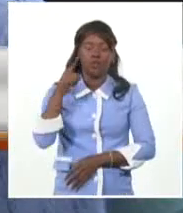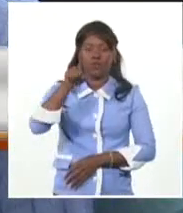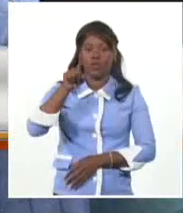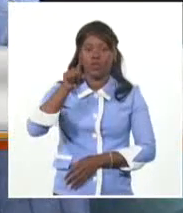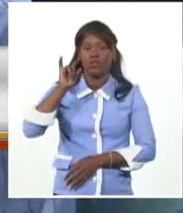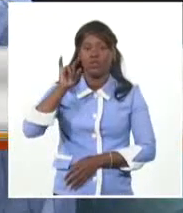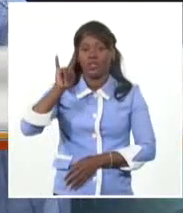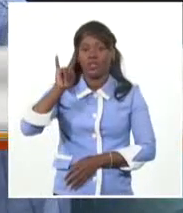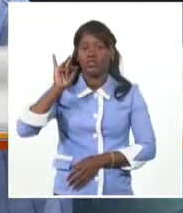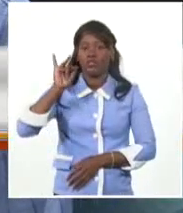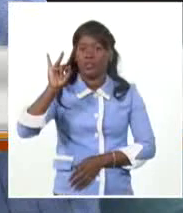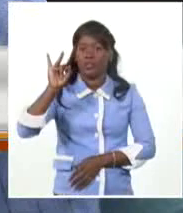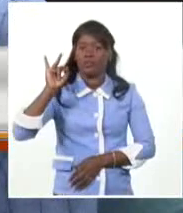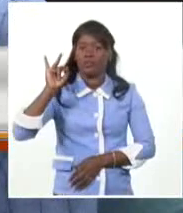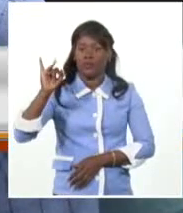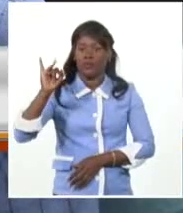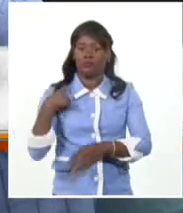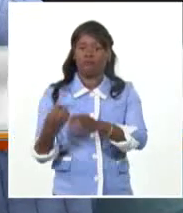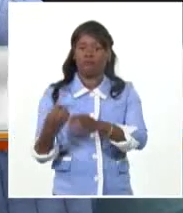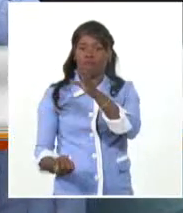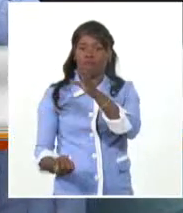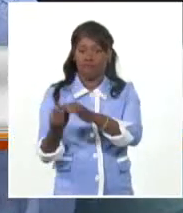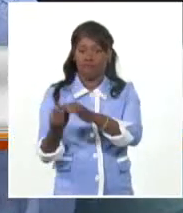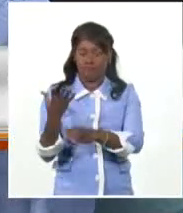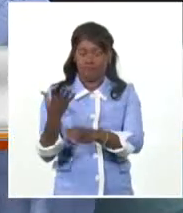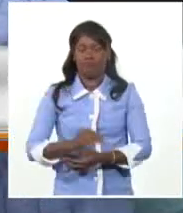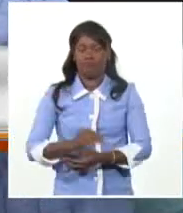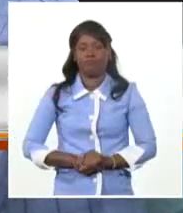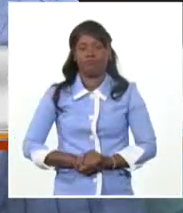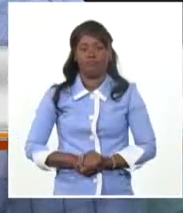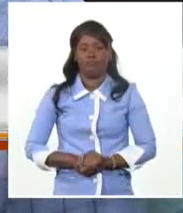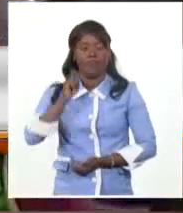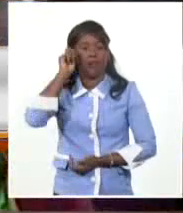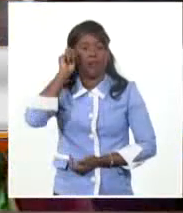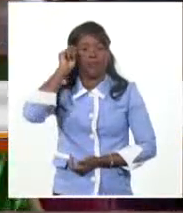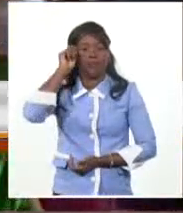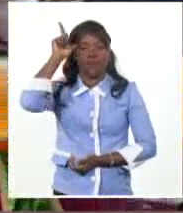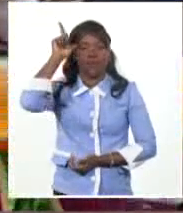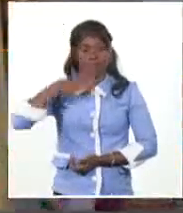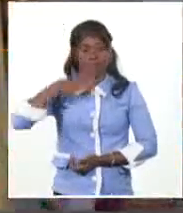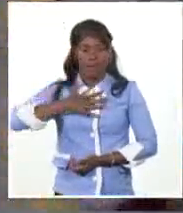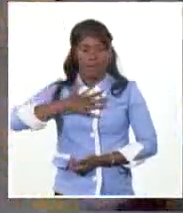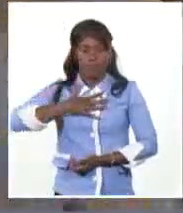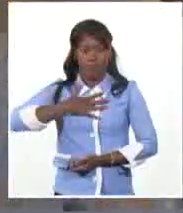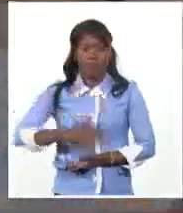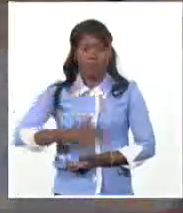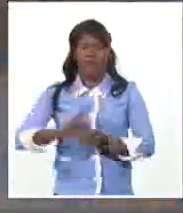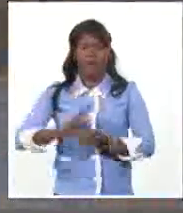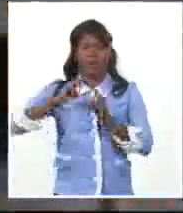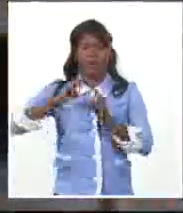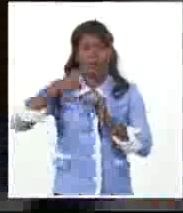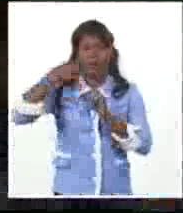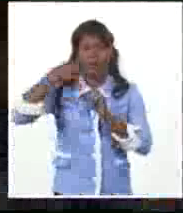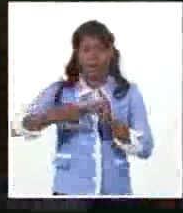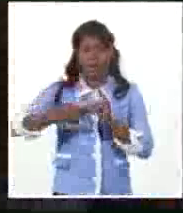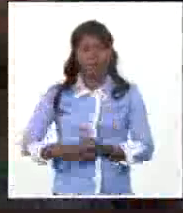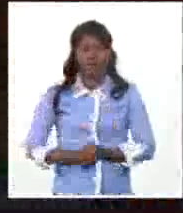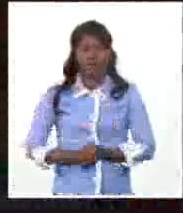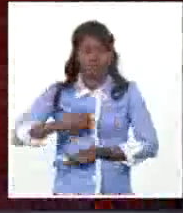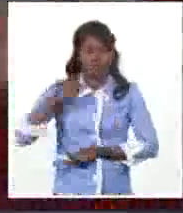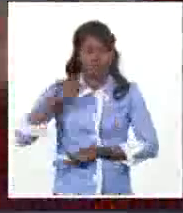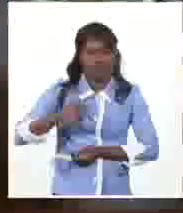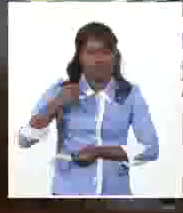que es en esencia mi experiencia en el movimiento Nacional de teatro nuevo es el entrenamiento